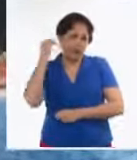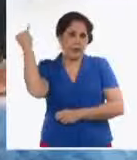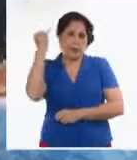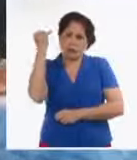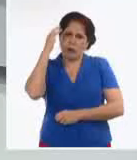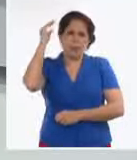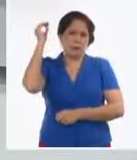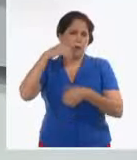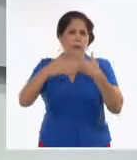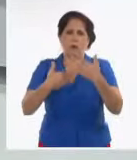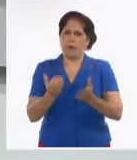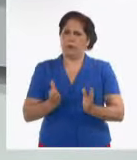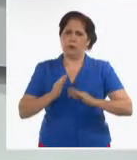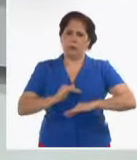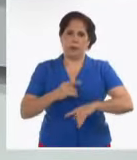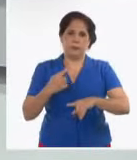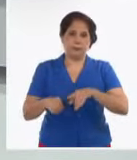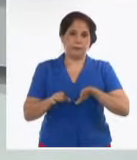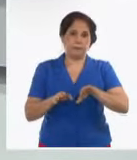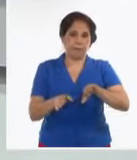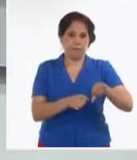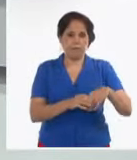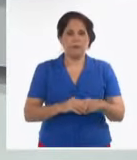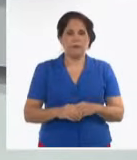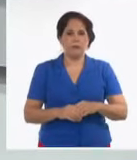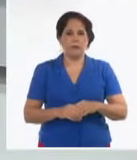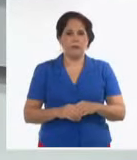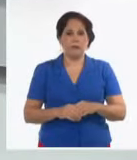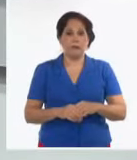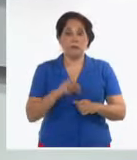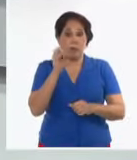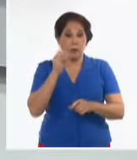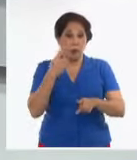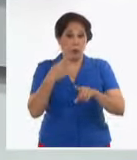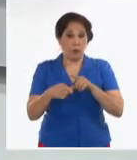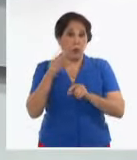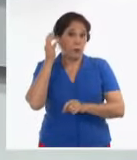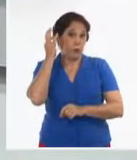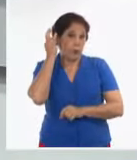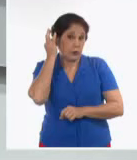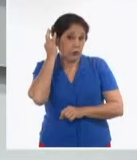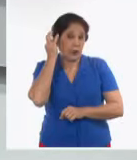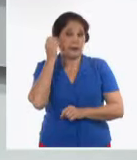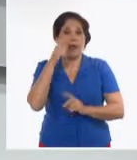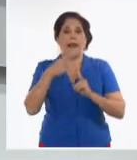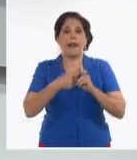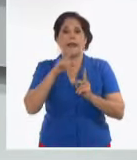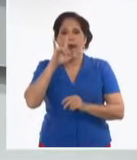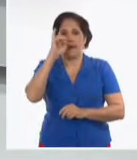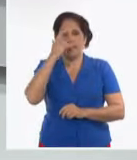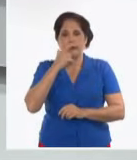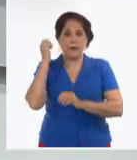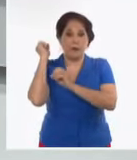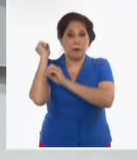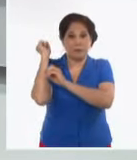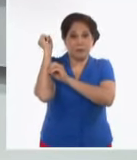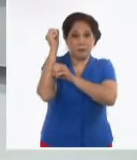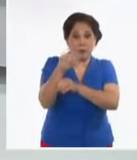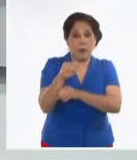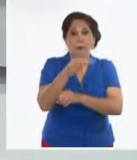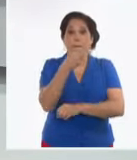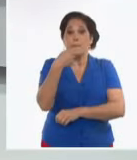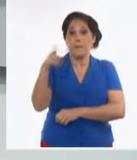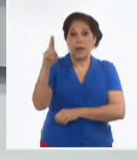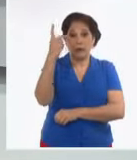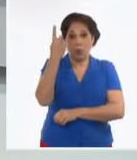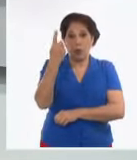eso. De acuerdo con Hit Digital, la triplista cubana Leyanis Pérez, ganadora de una plata y única medalla